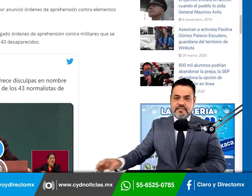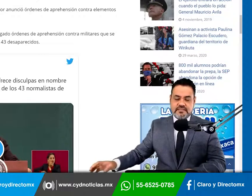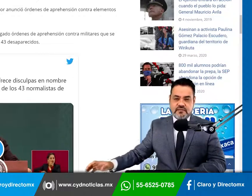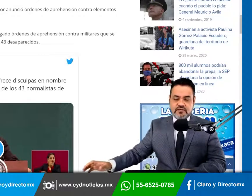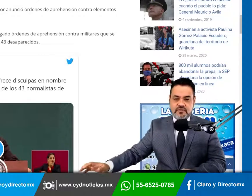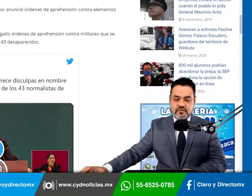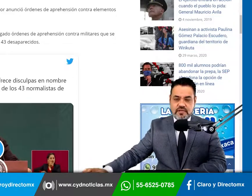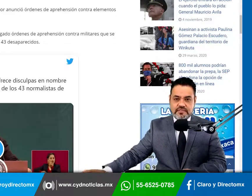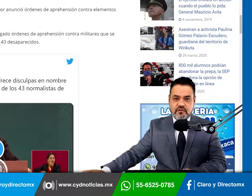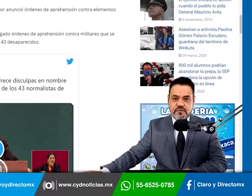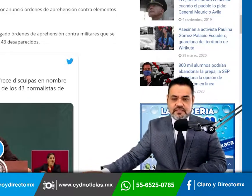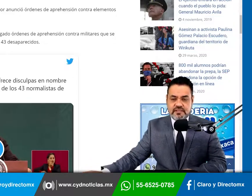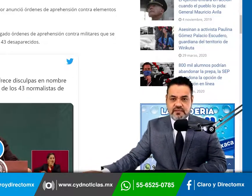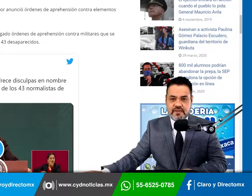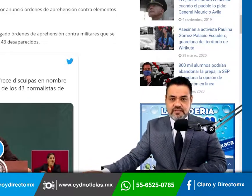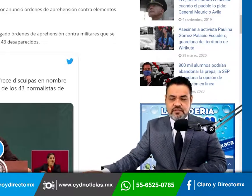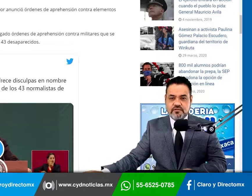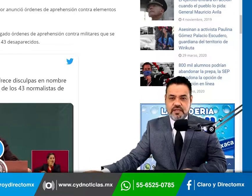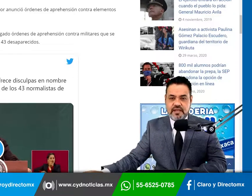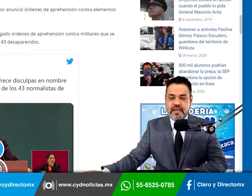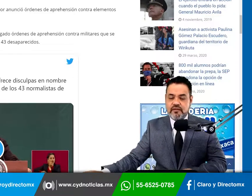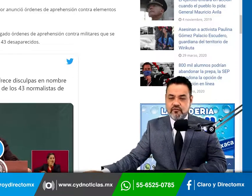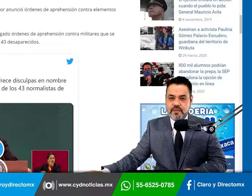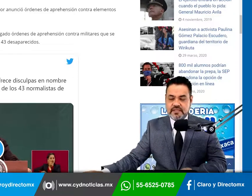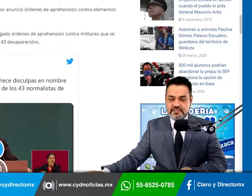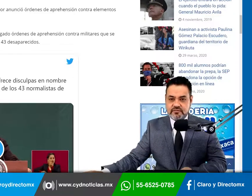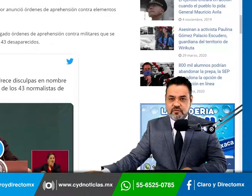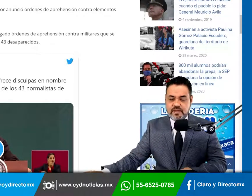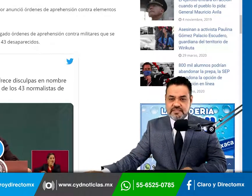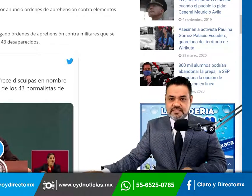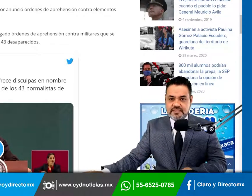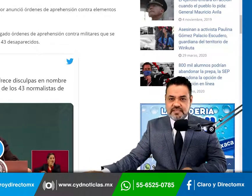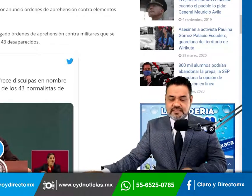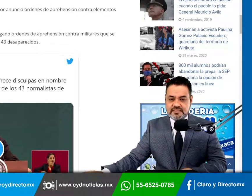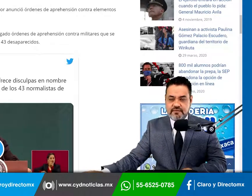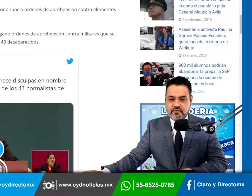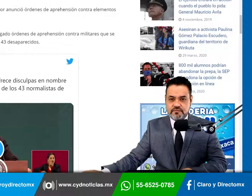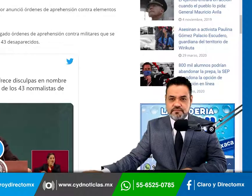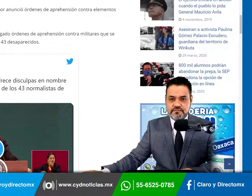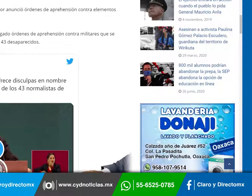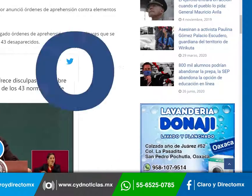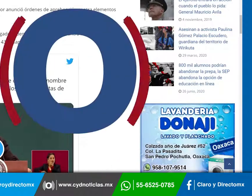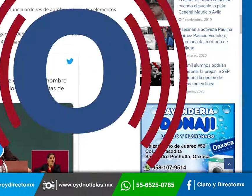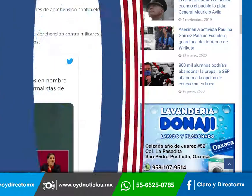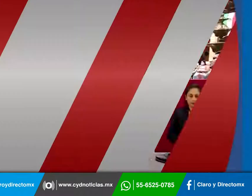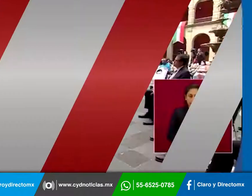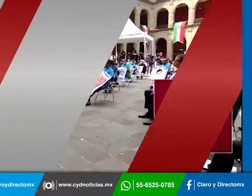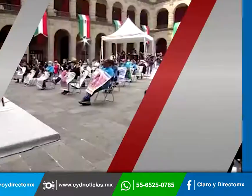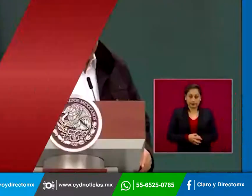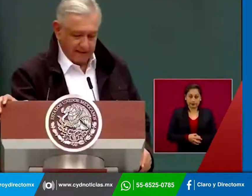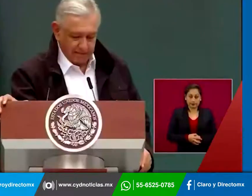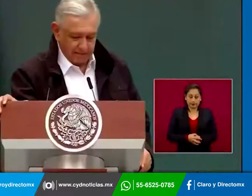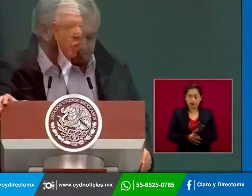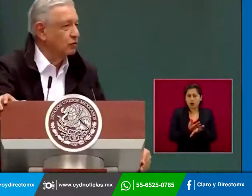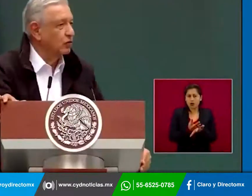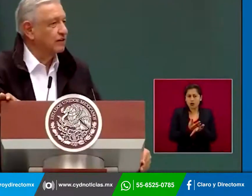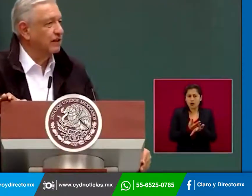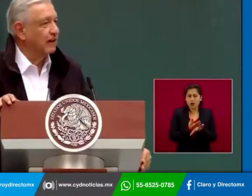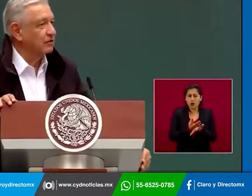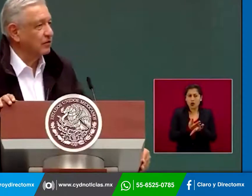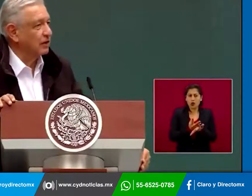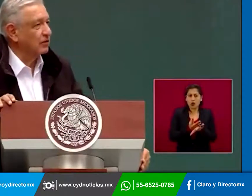de los normalistas escuchamos lo que les dijo el presidente en palacio nacional a los padres de los normalistas este sábado están